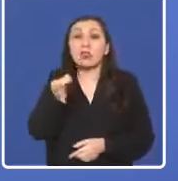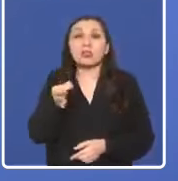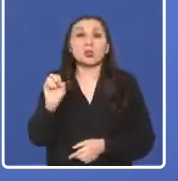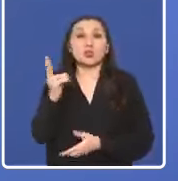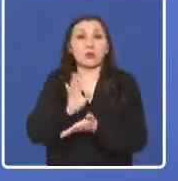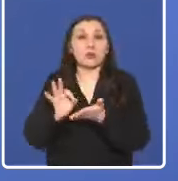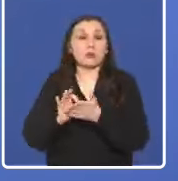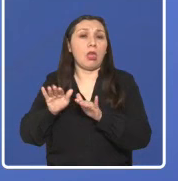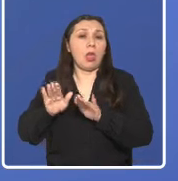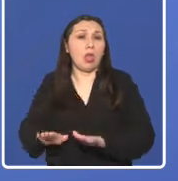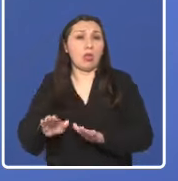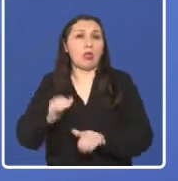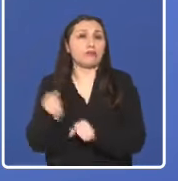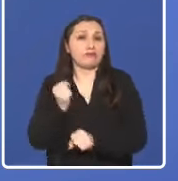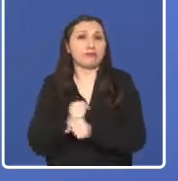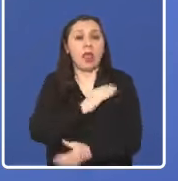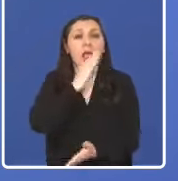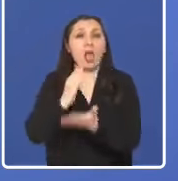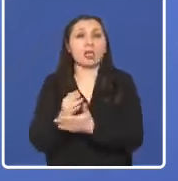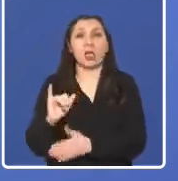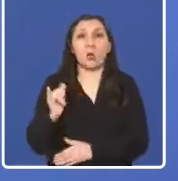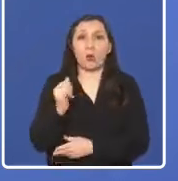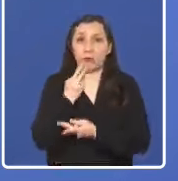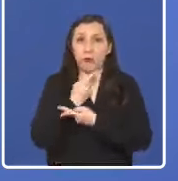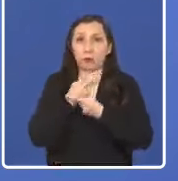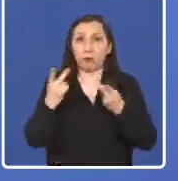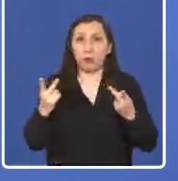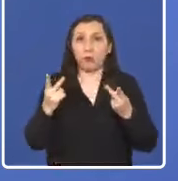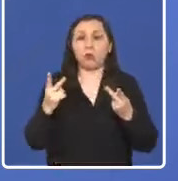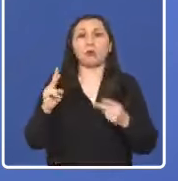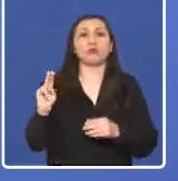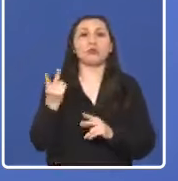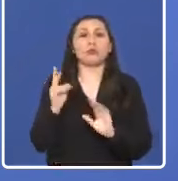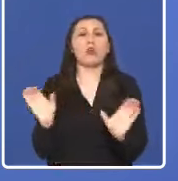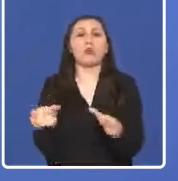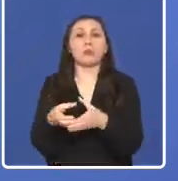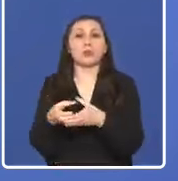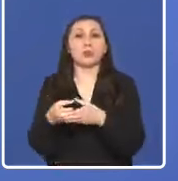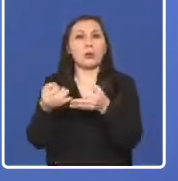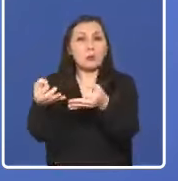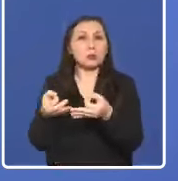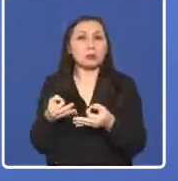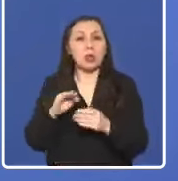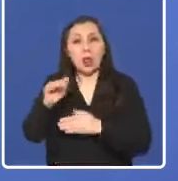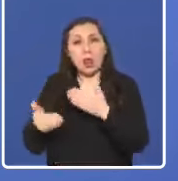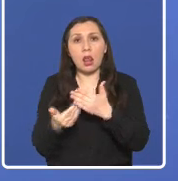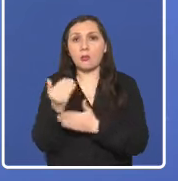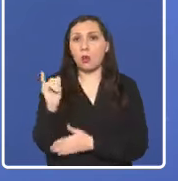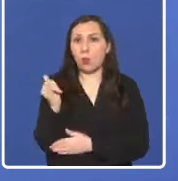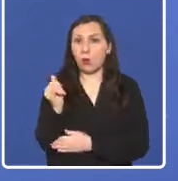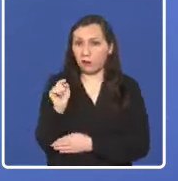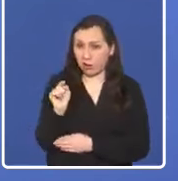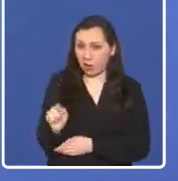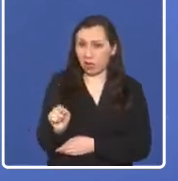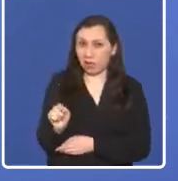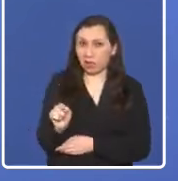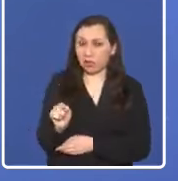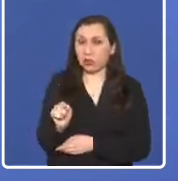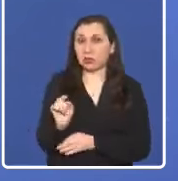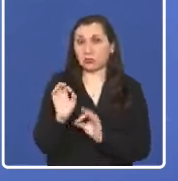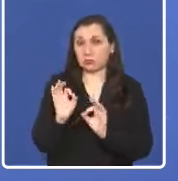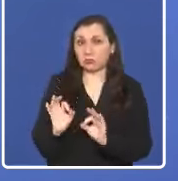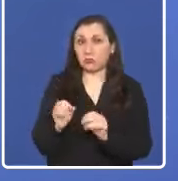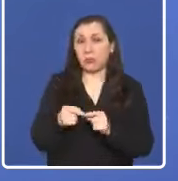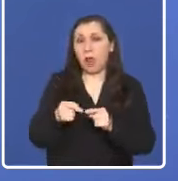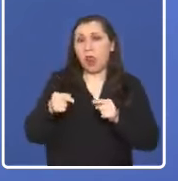se mantenga en su cargo hasta el día jueves con actividades públicas como la subcomisión de presupuesto durante la mañana del día jueves. ¿Es eso lo que hace finalmente